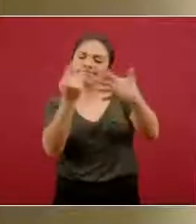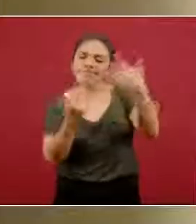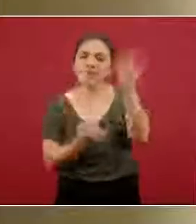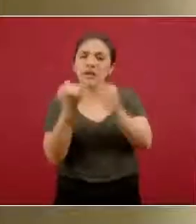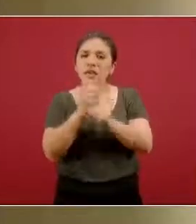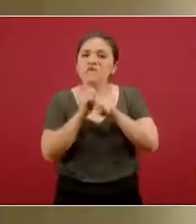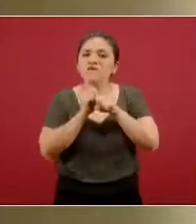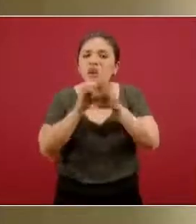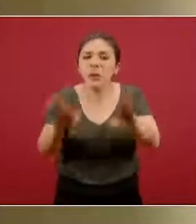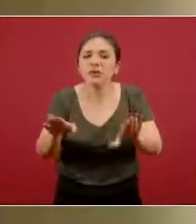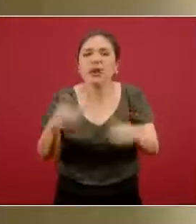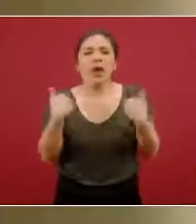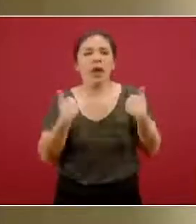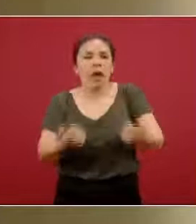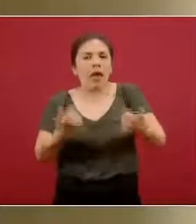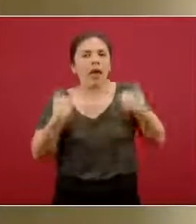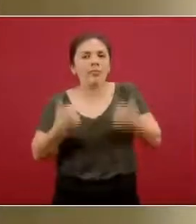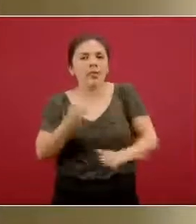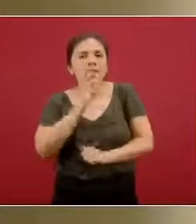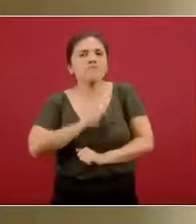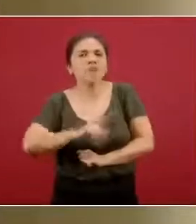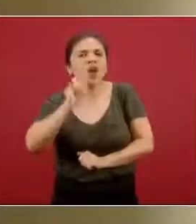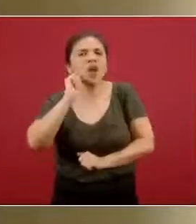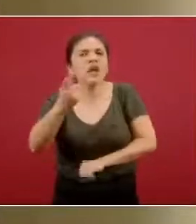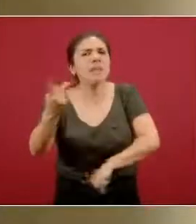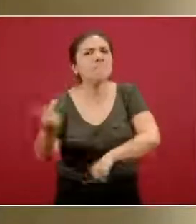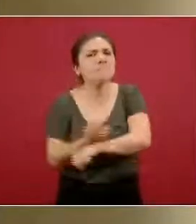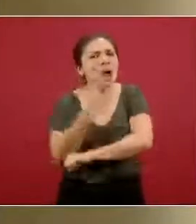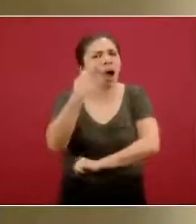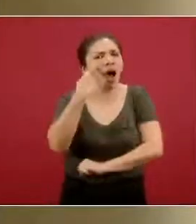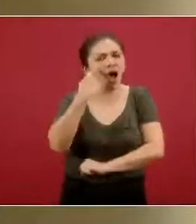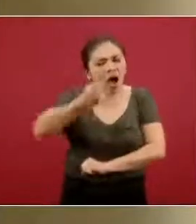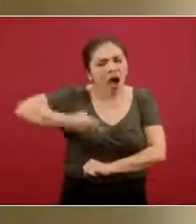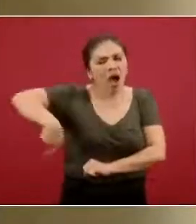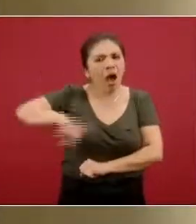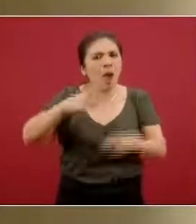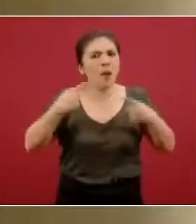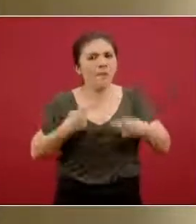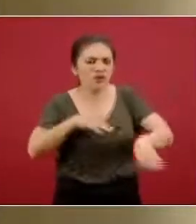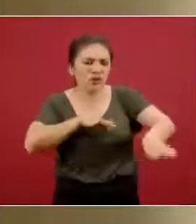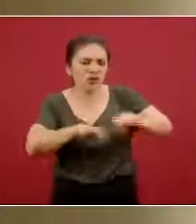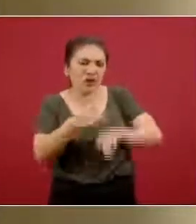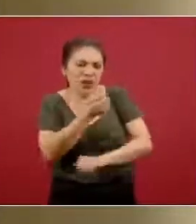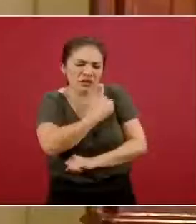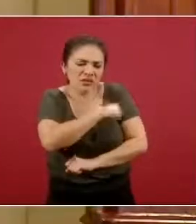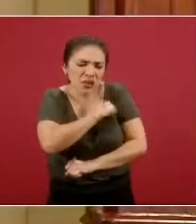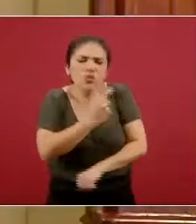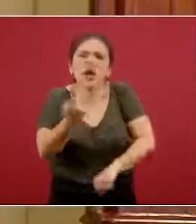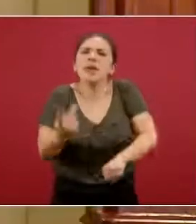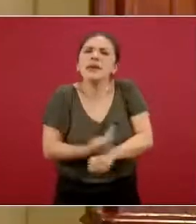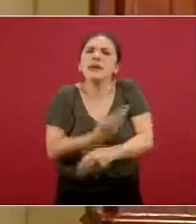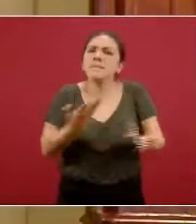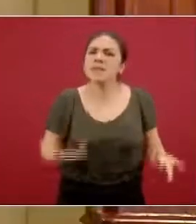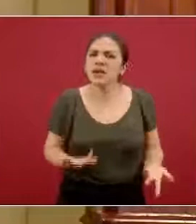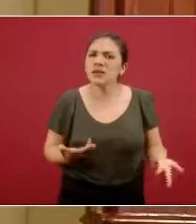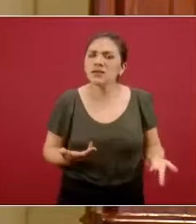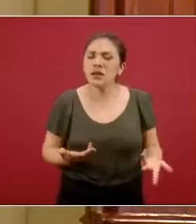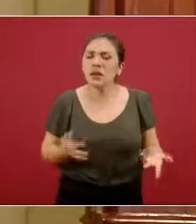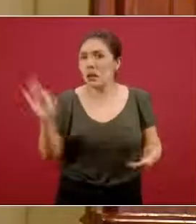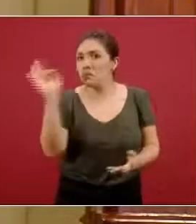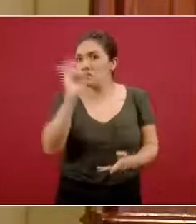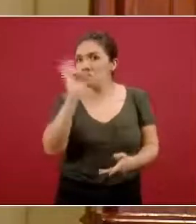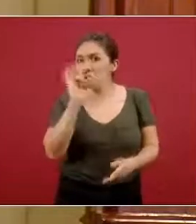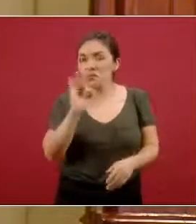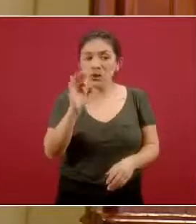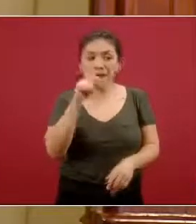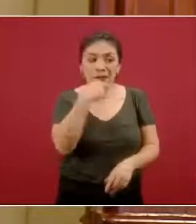y con una mejor comprensión de qué es lo que está sucediendo en este grupo de profesionales de la salud y cuál podría ser en un momento